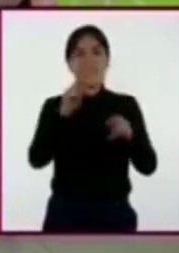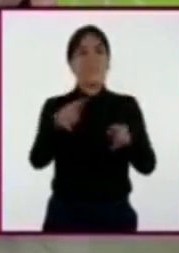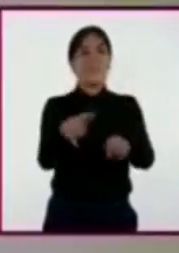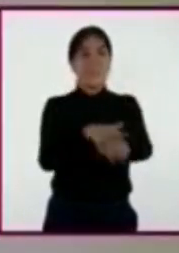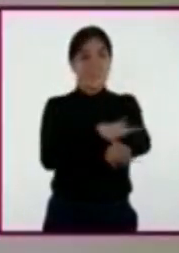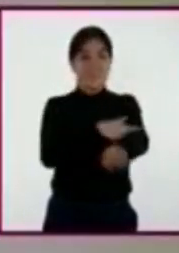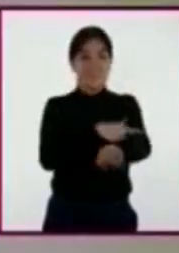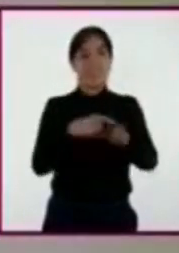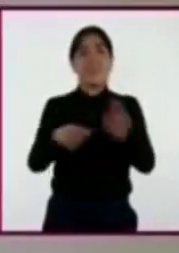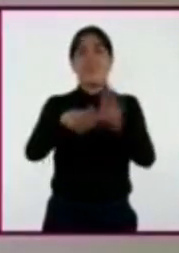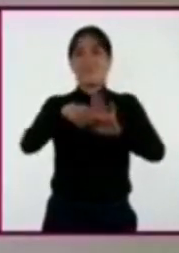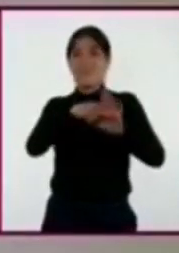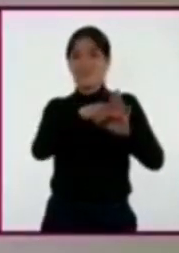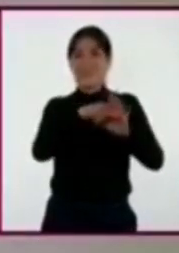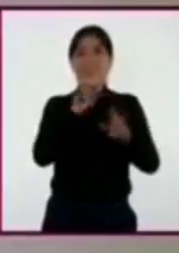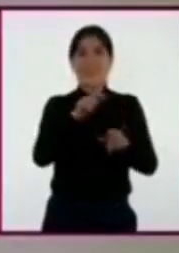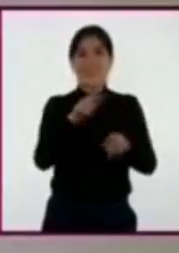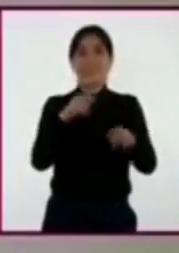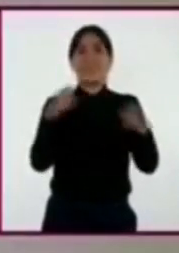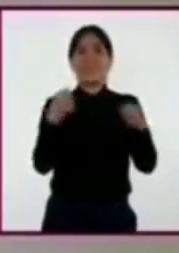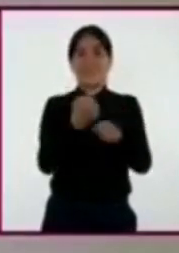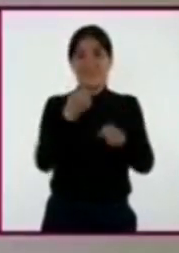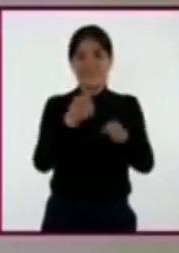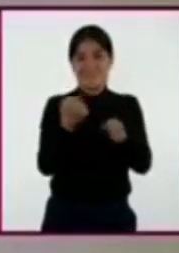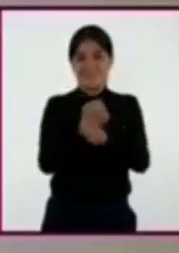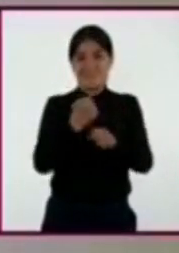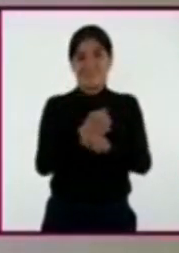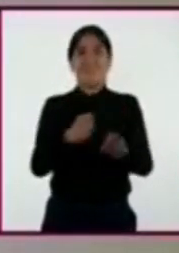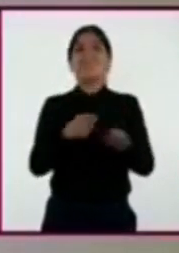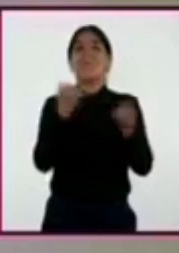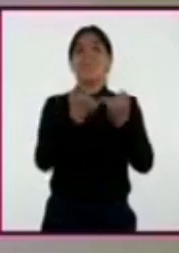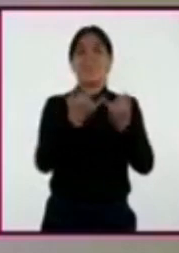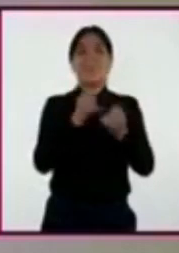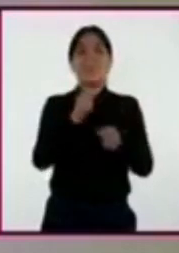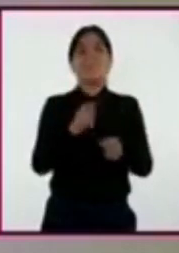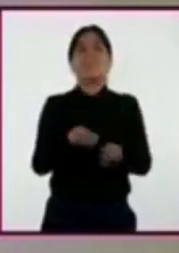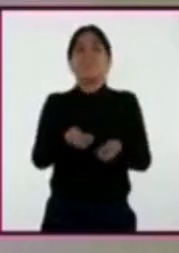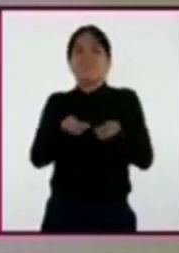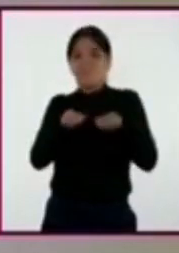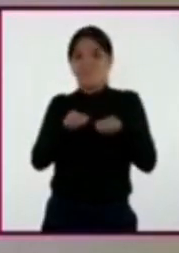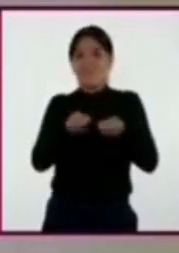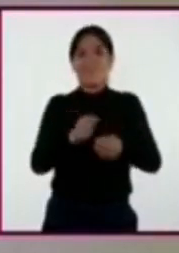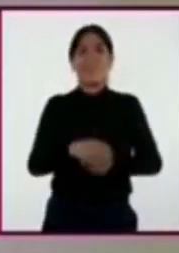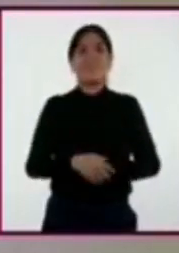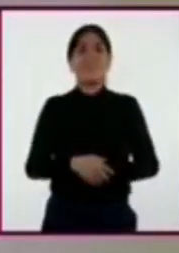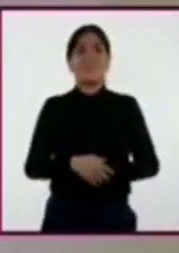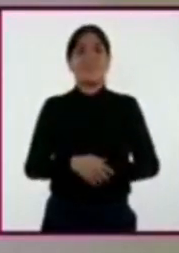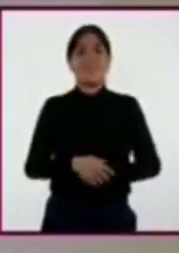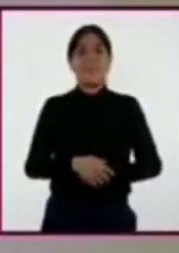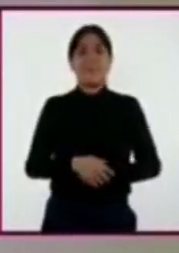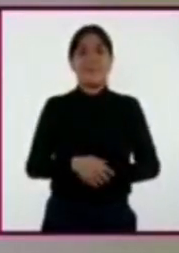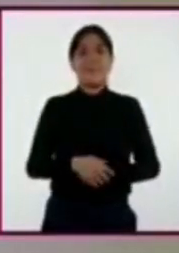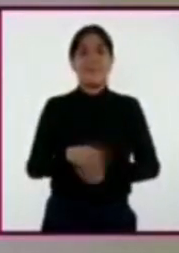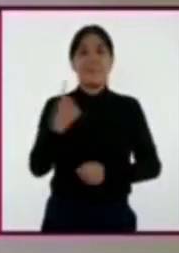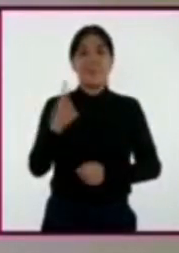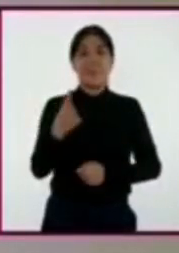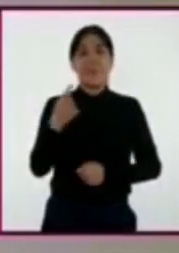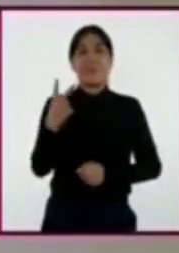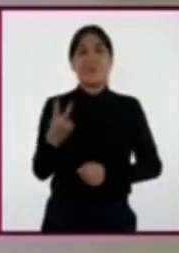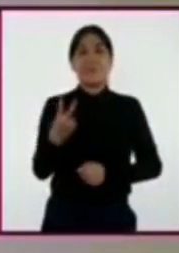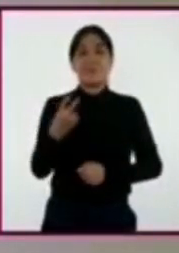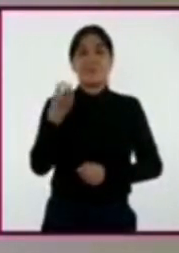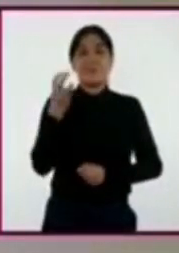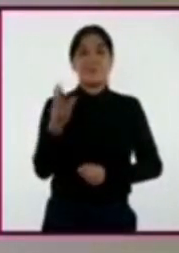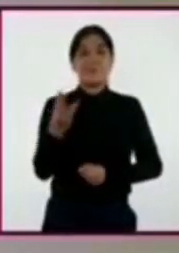calcetín y la otra se flexiona. Y lo mismo jalamos con el calcetín. 1,